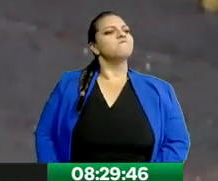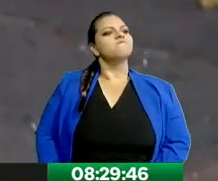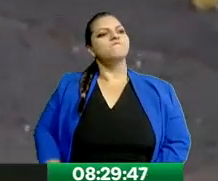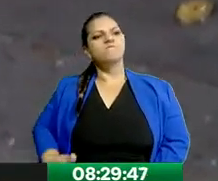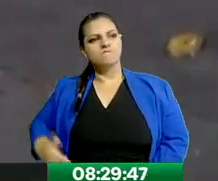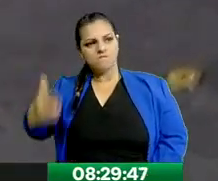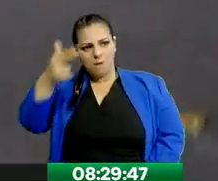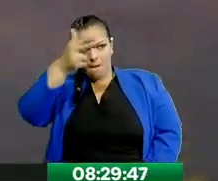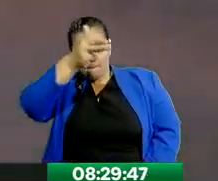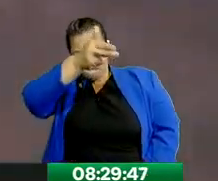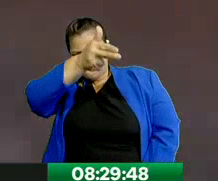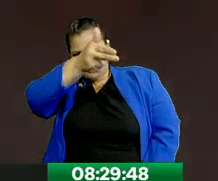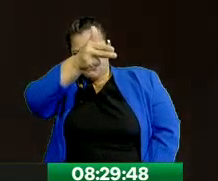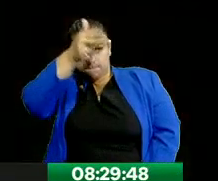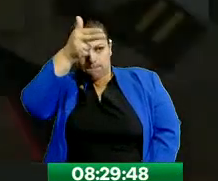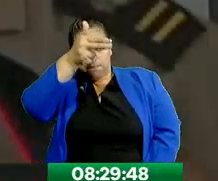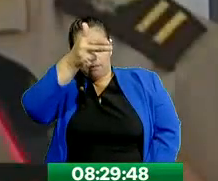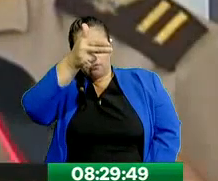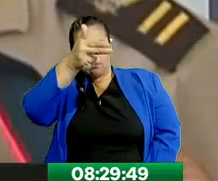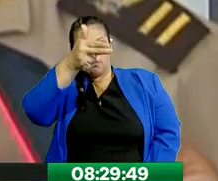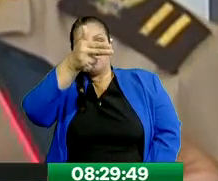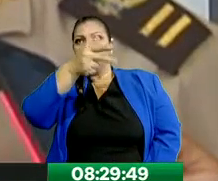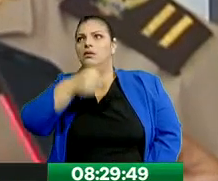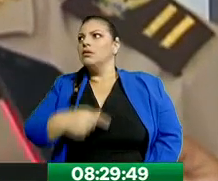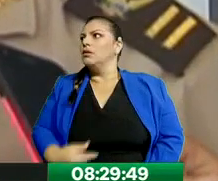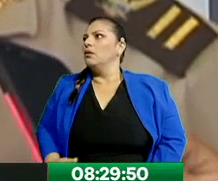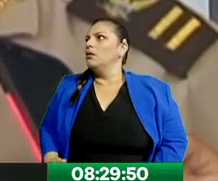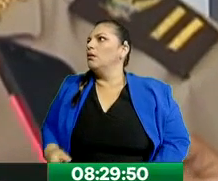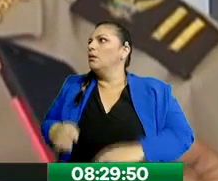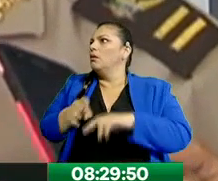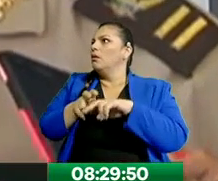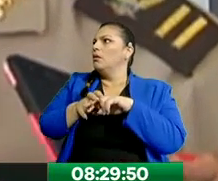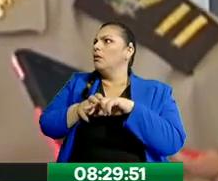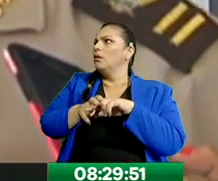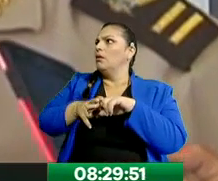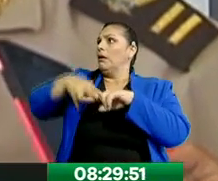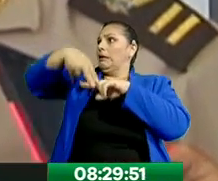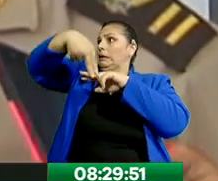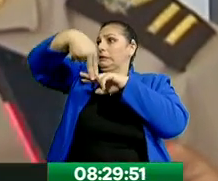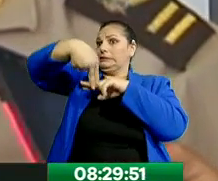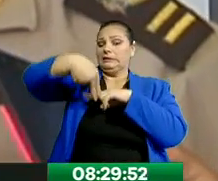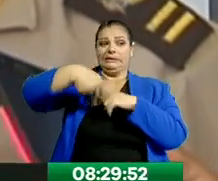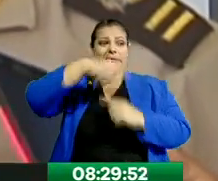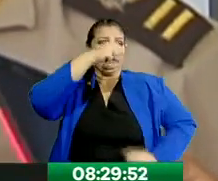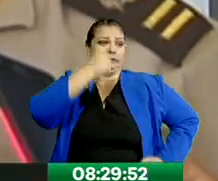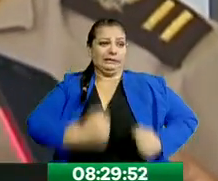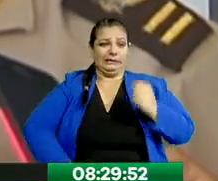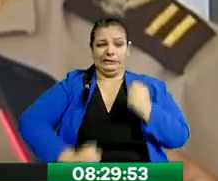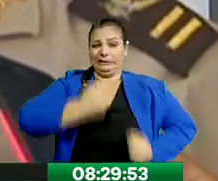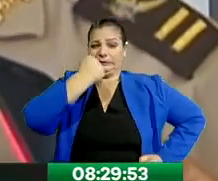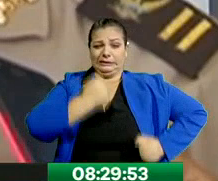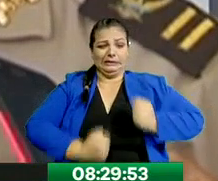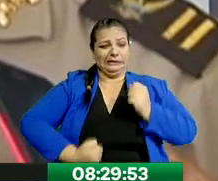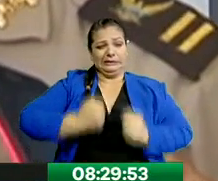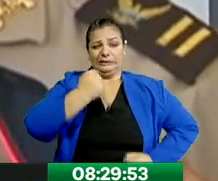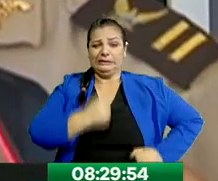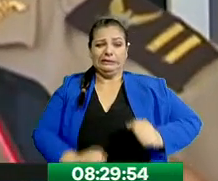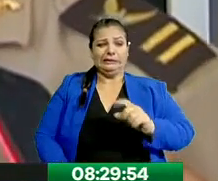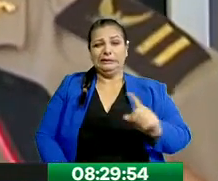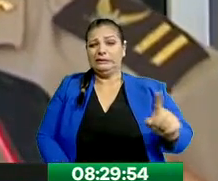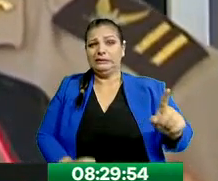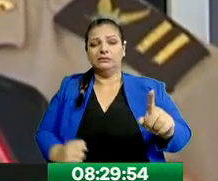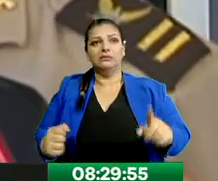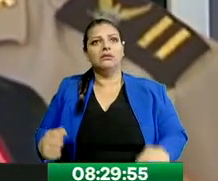servidas. Se pudo observar que dentro de las prendas del individuo se encontraba un paquete con varios